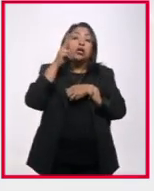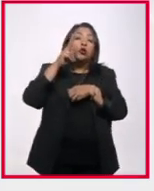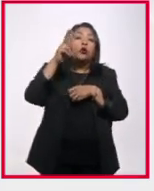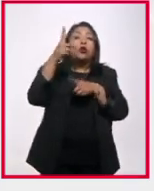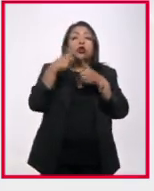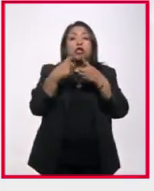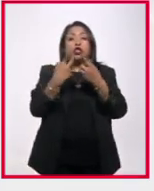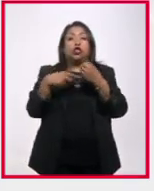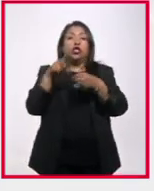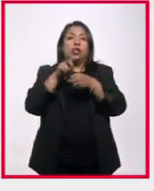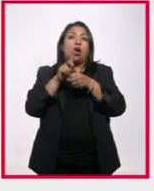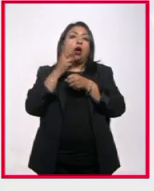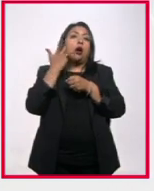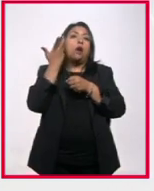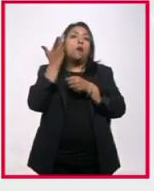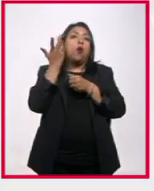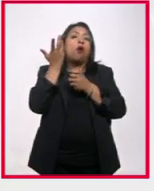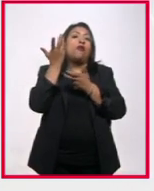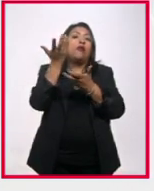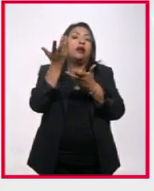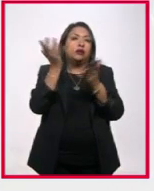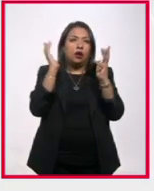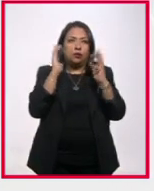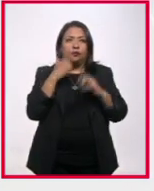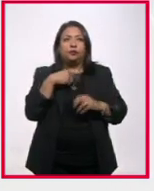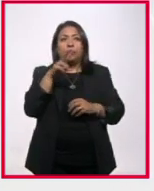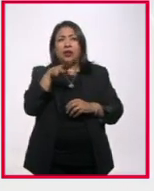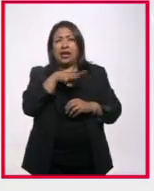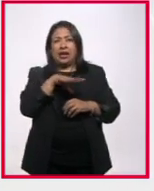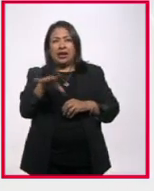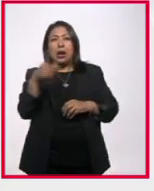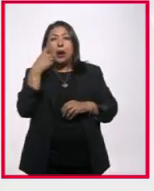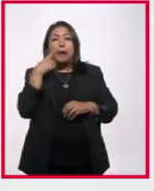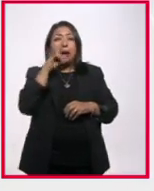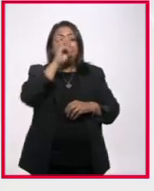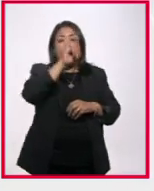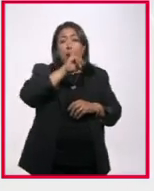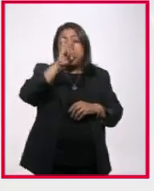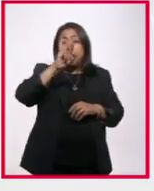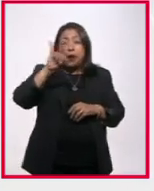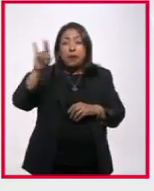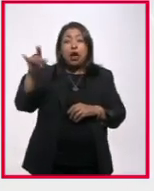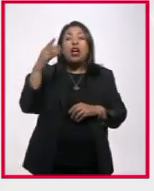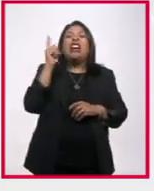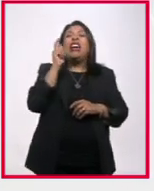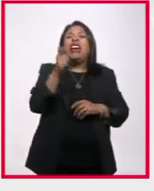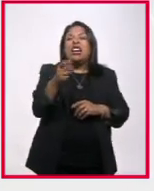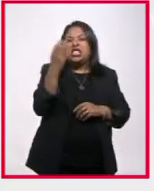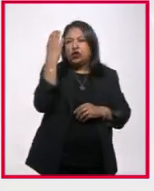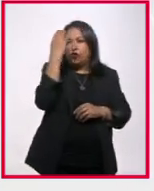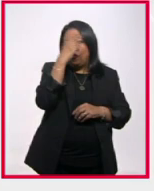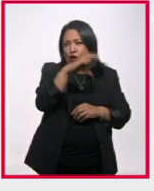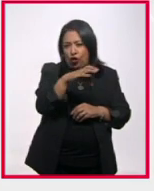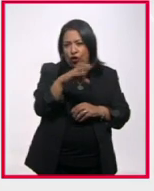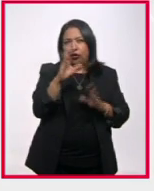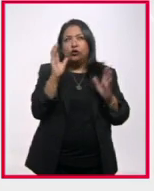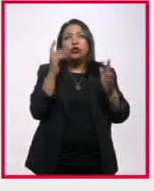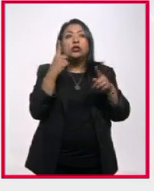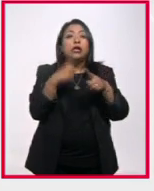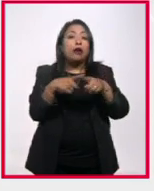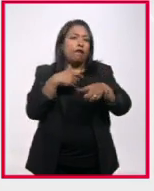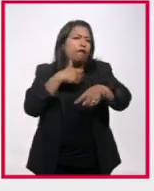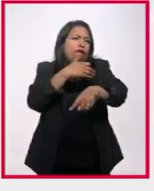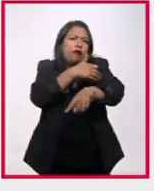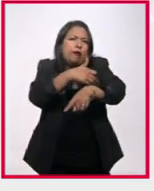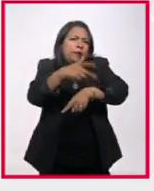una sociedad. En general, todo lo que vamos a ver son fotografías de